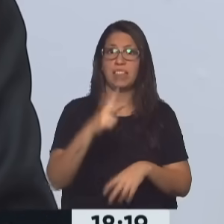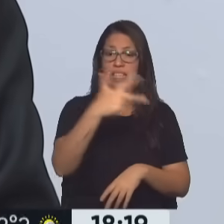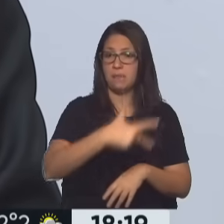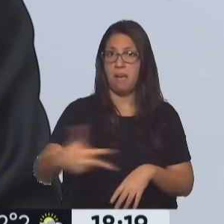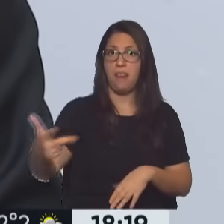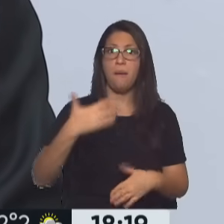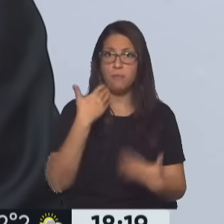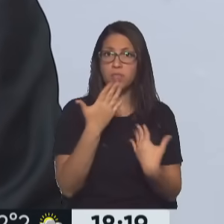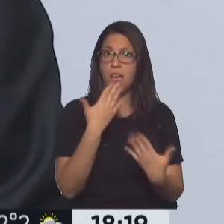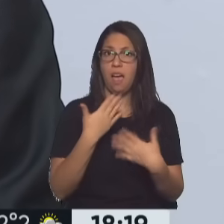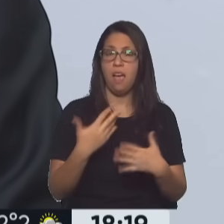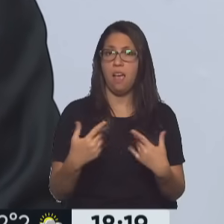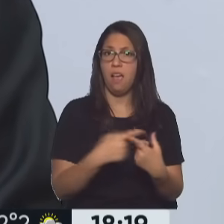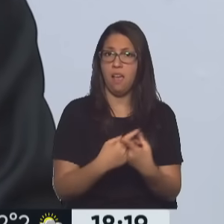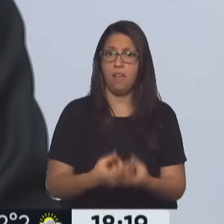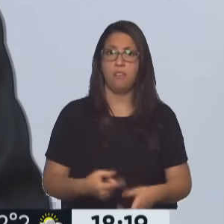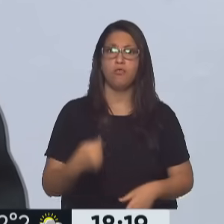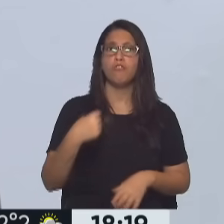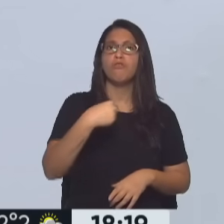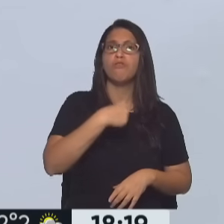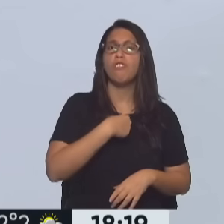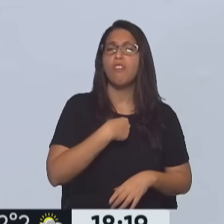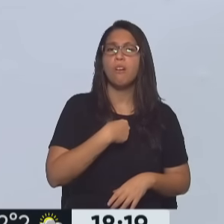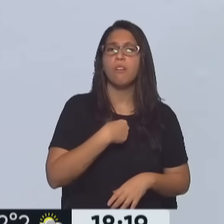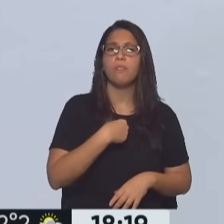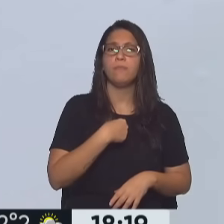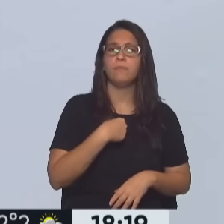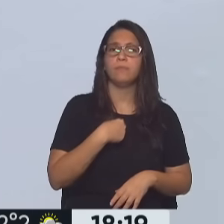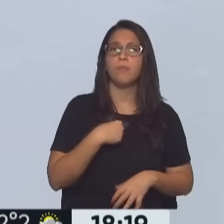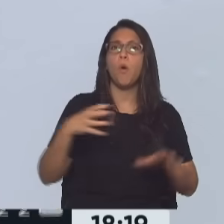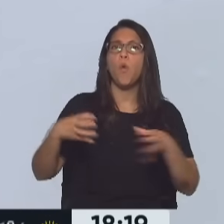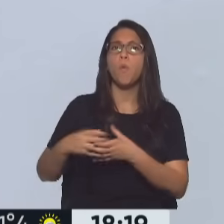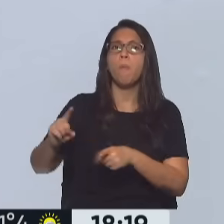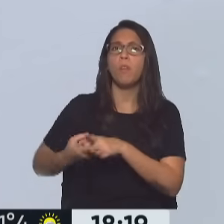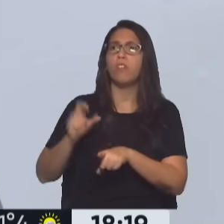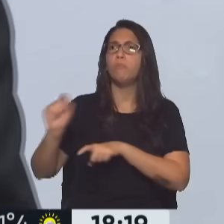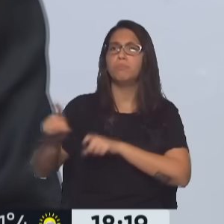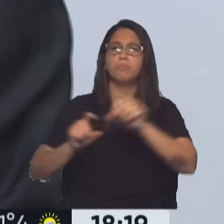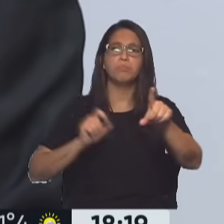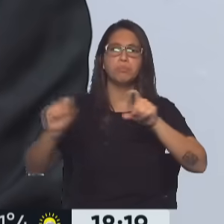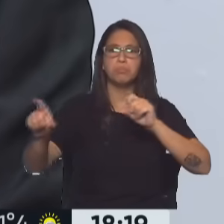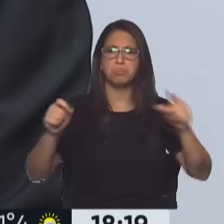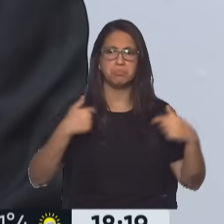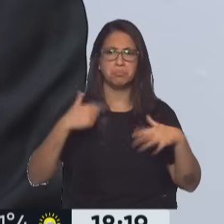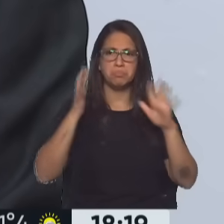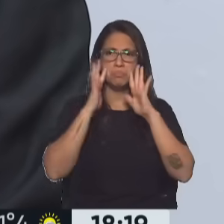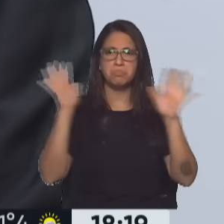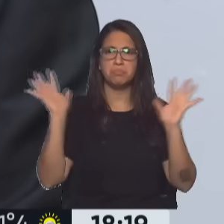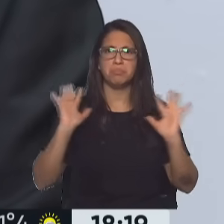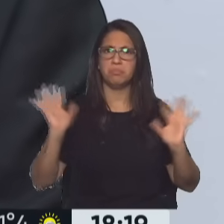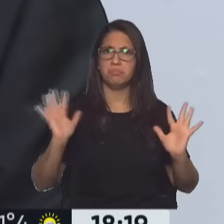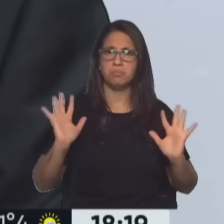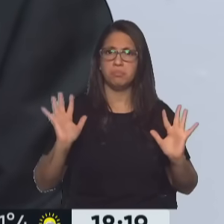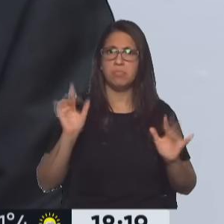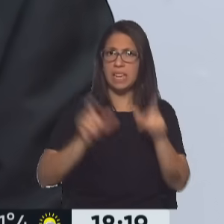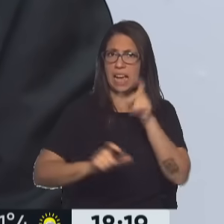3 semanas. Yo no hago distinción de fuerzas políticas. Todo aquel argentino que